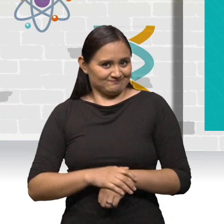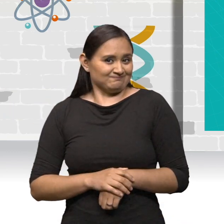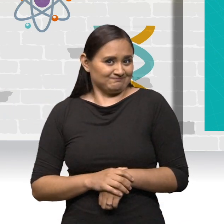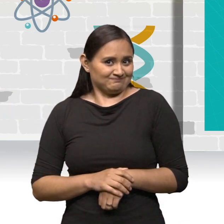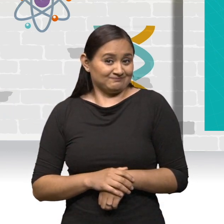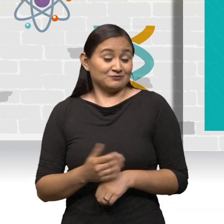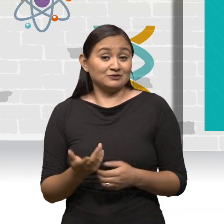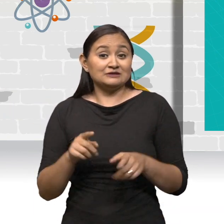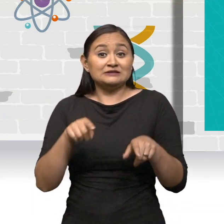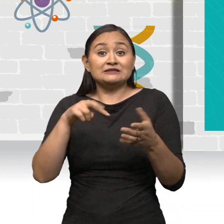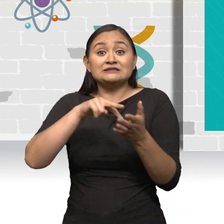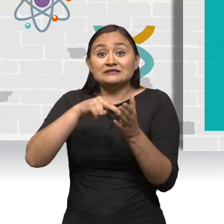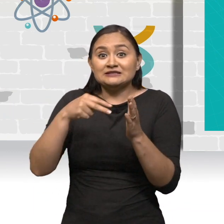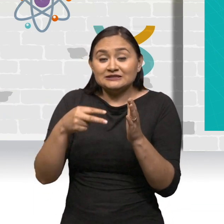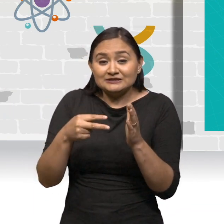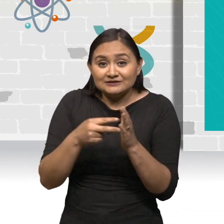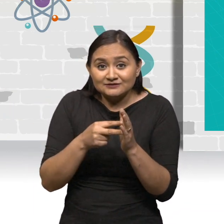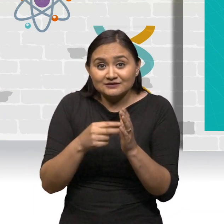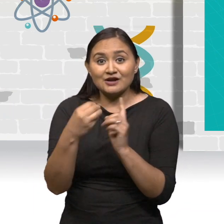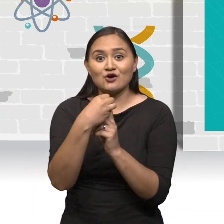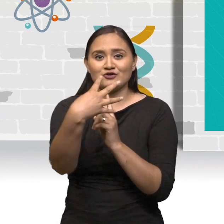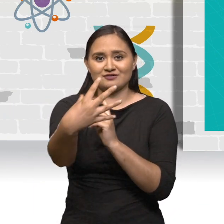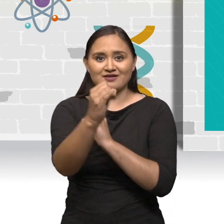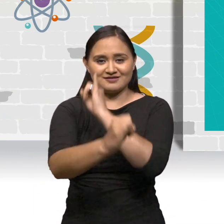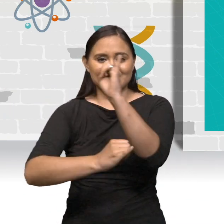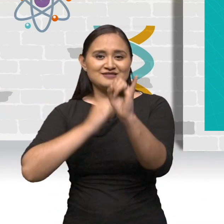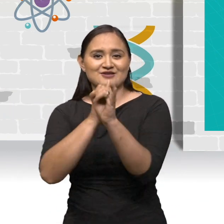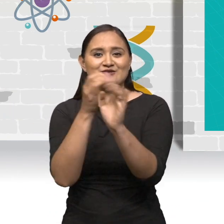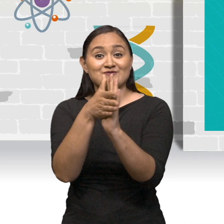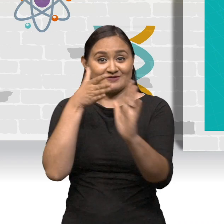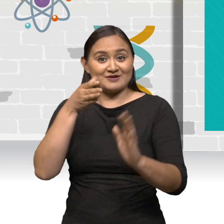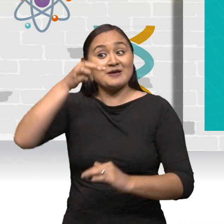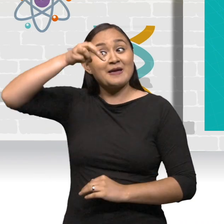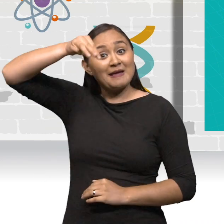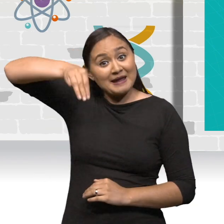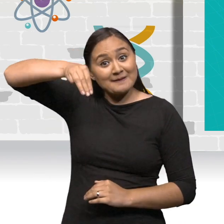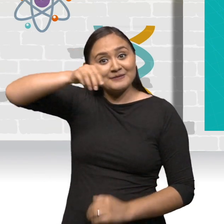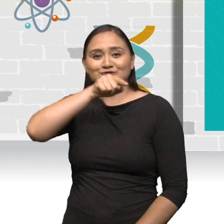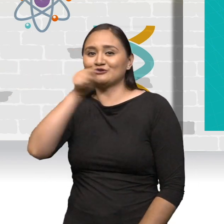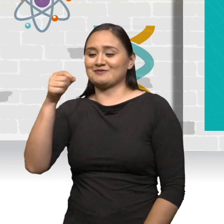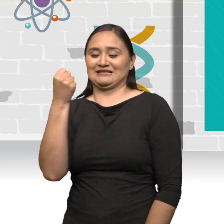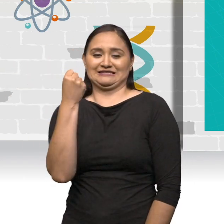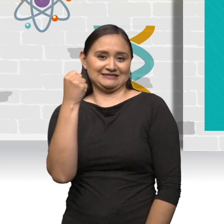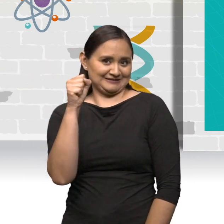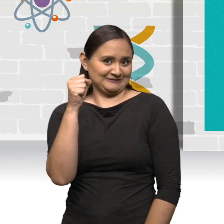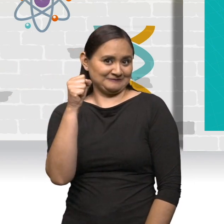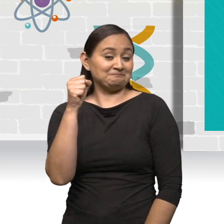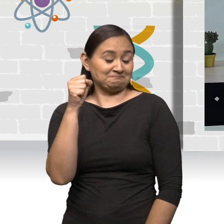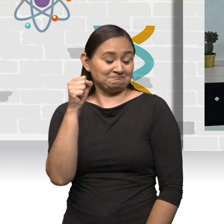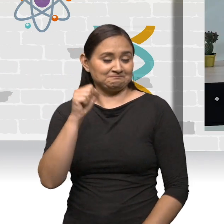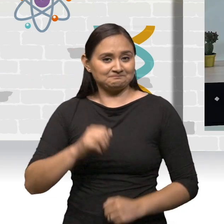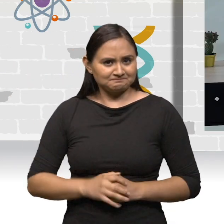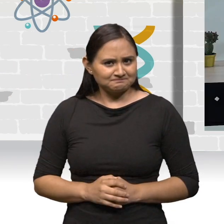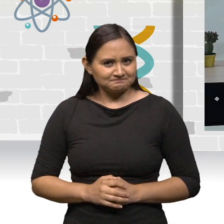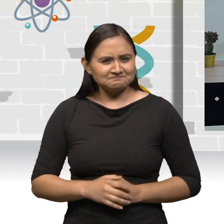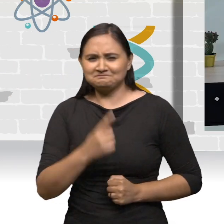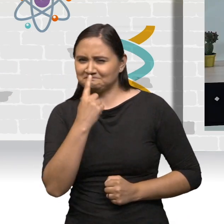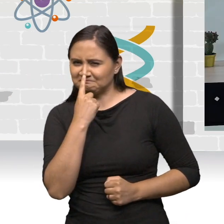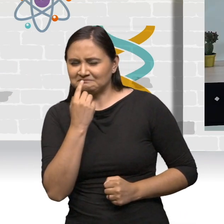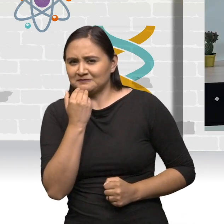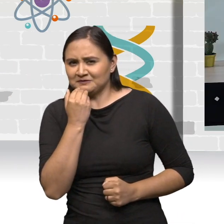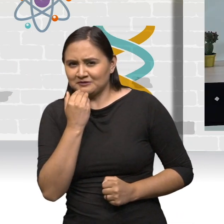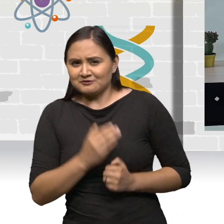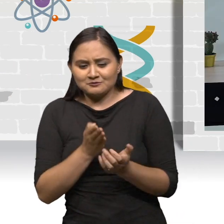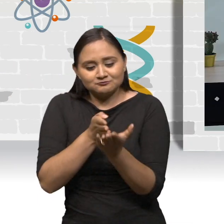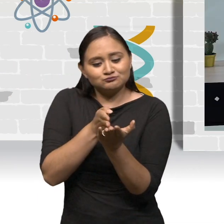en segundos, lo cual coincide con la unidad internacional de la velocidad que usa metros sobre segundo. Un caso